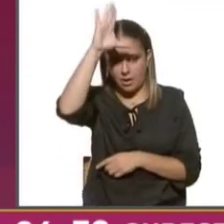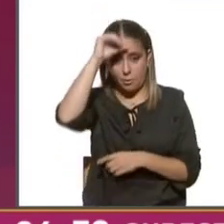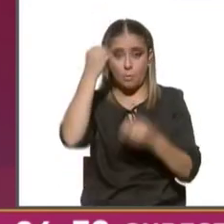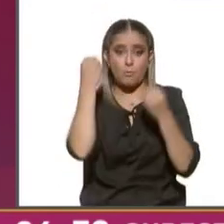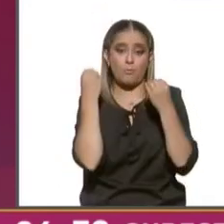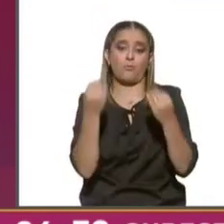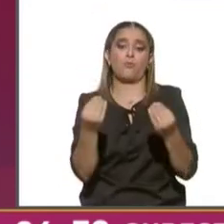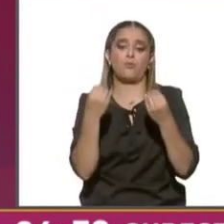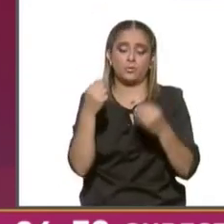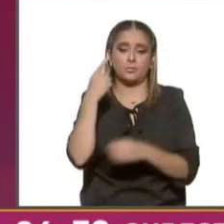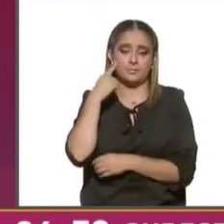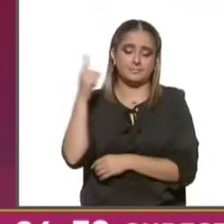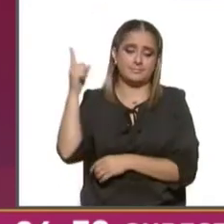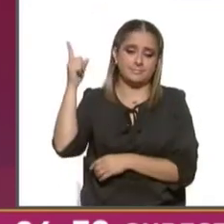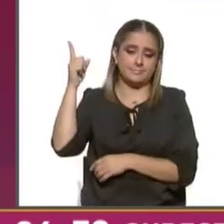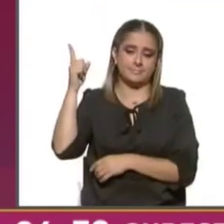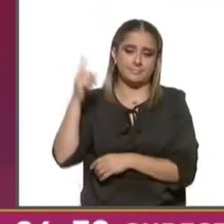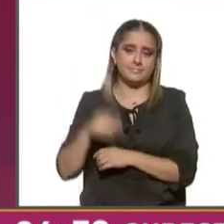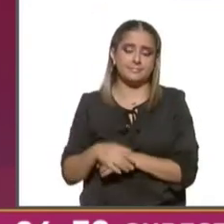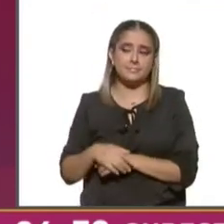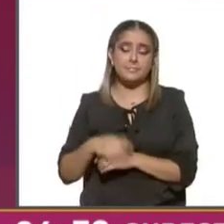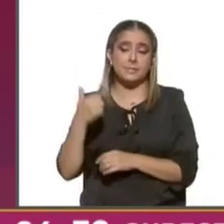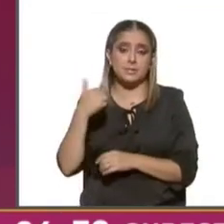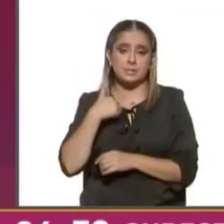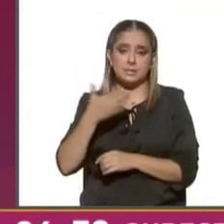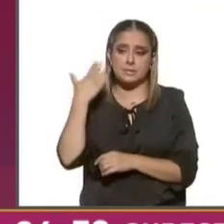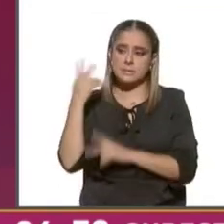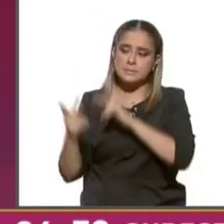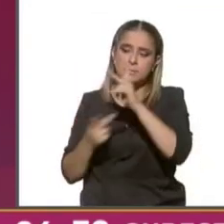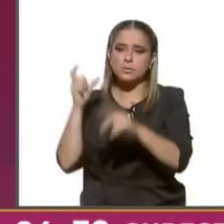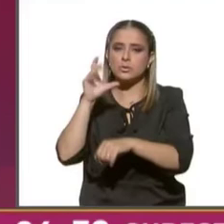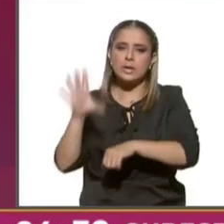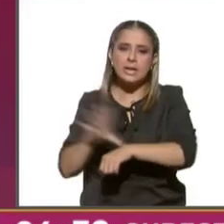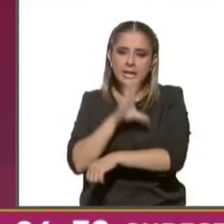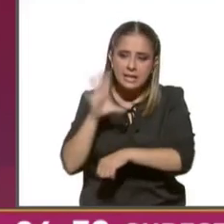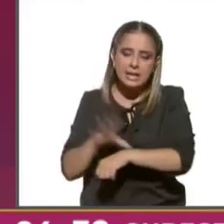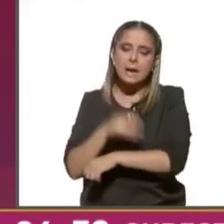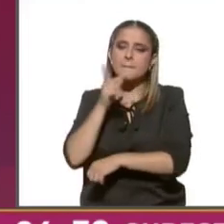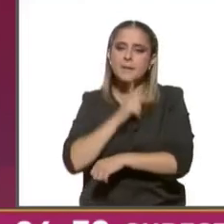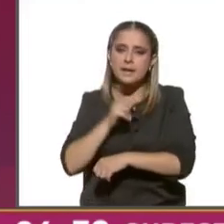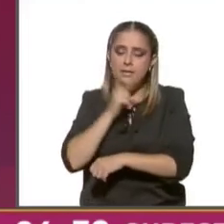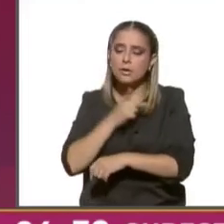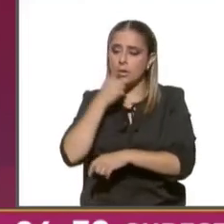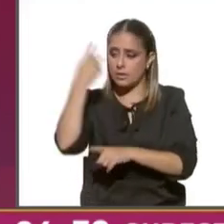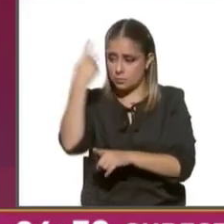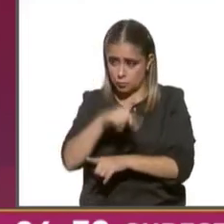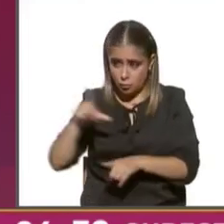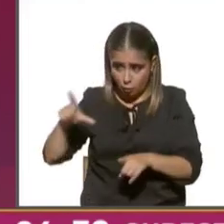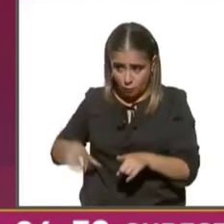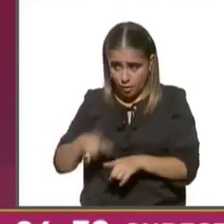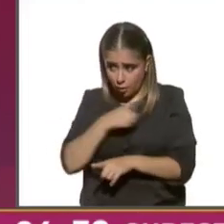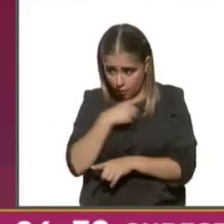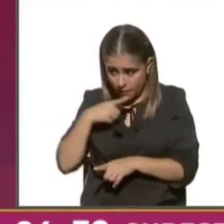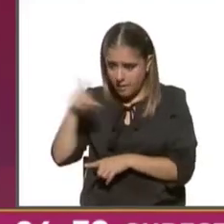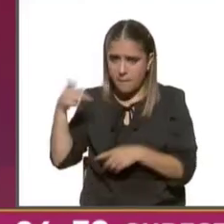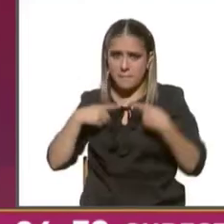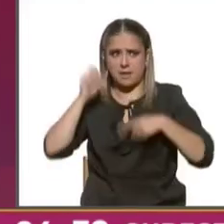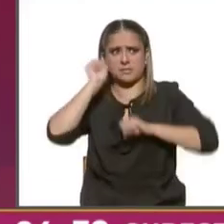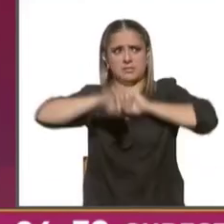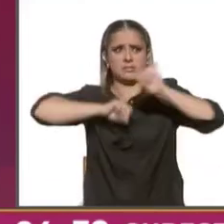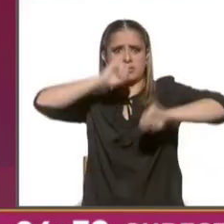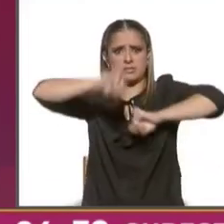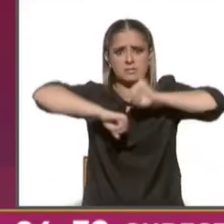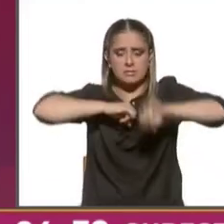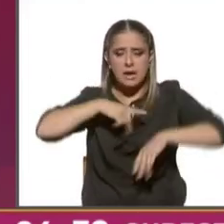Se parece mucho cuando preguntamos por energéticos o por cualquier otro recurso que se considere propiedad